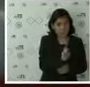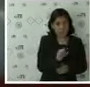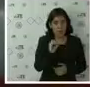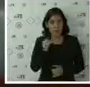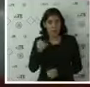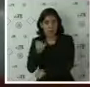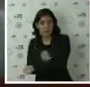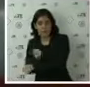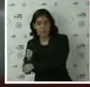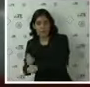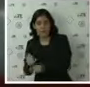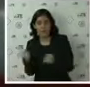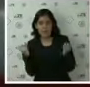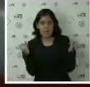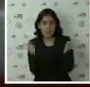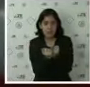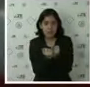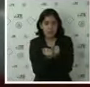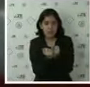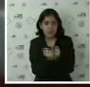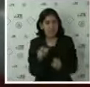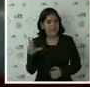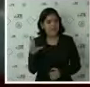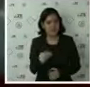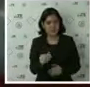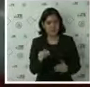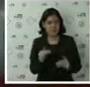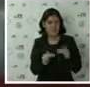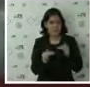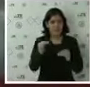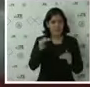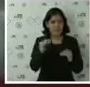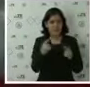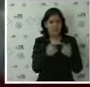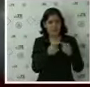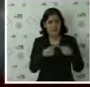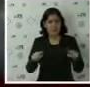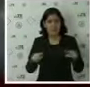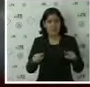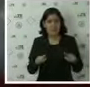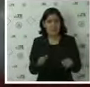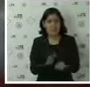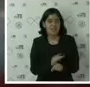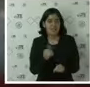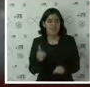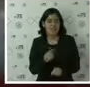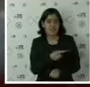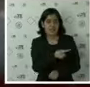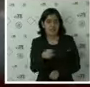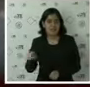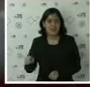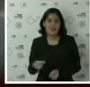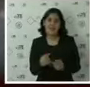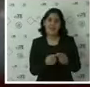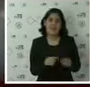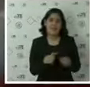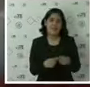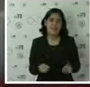por ser jóvenes. Porque tienen una cosa que los que estudiamos su mundo les dicen portación de cara, que